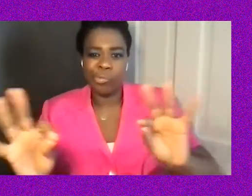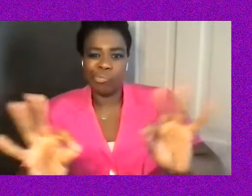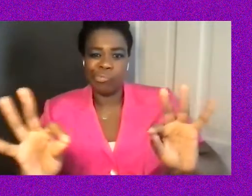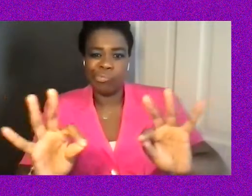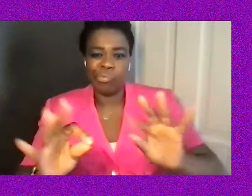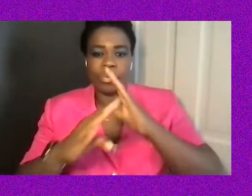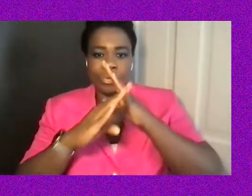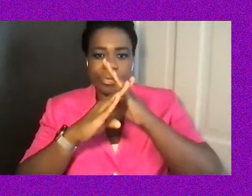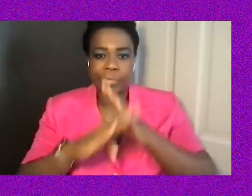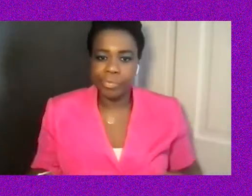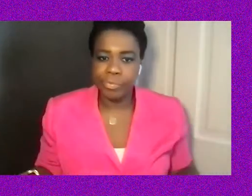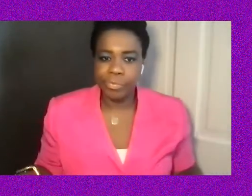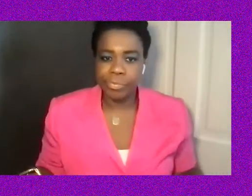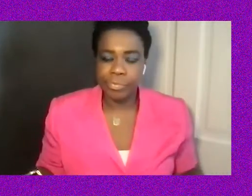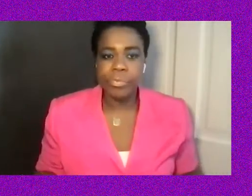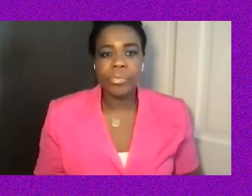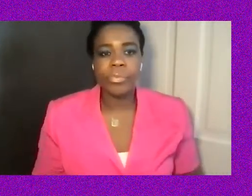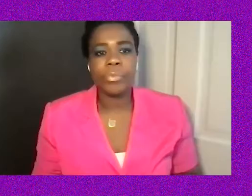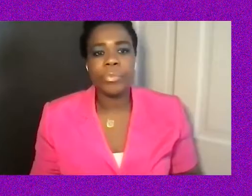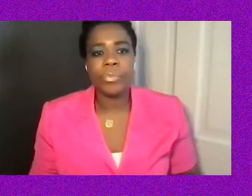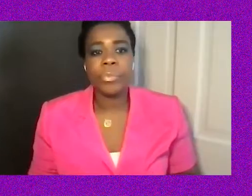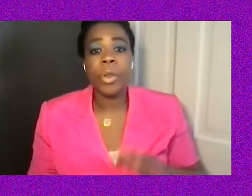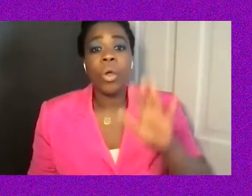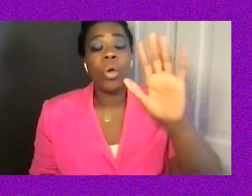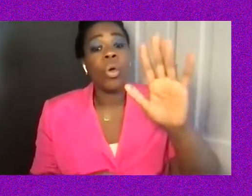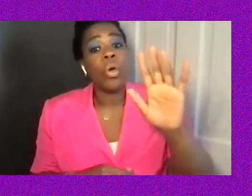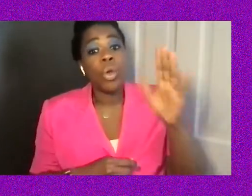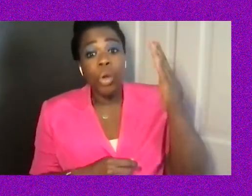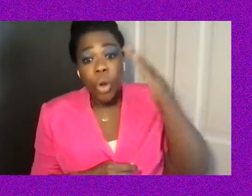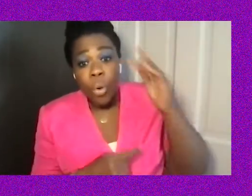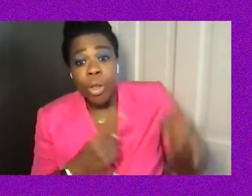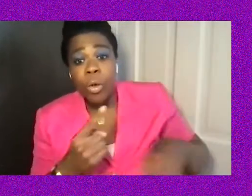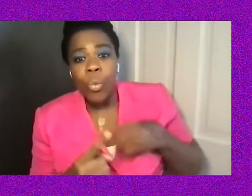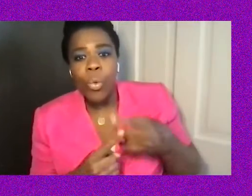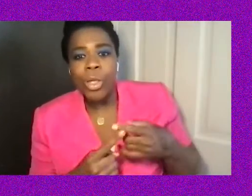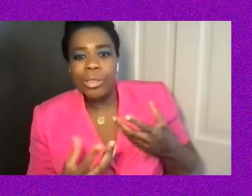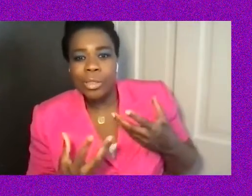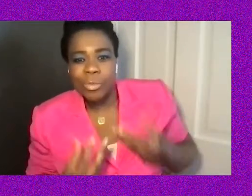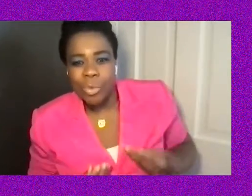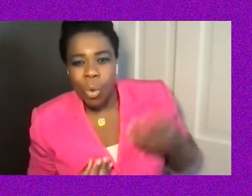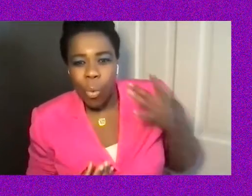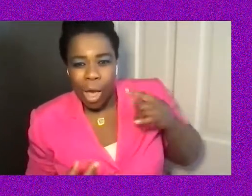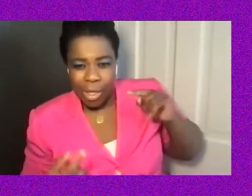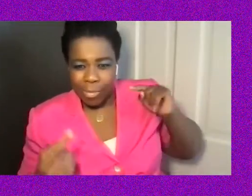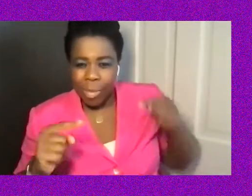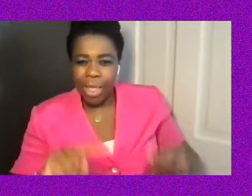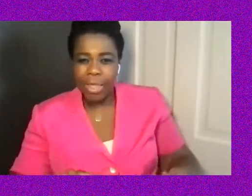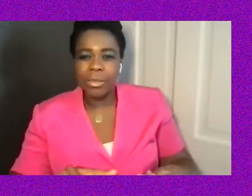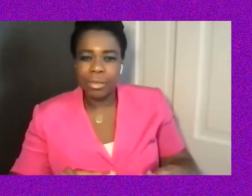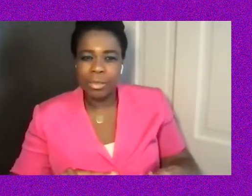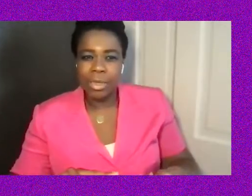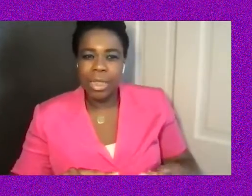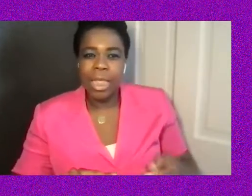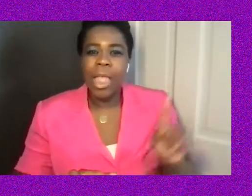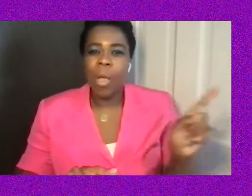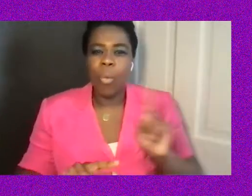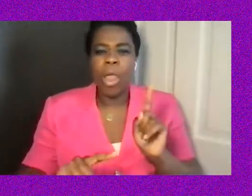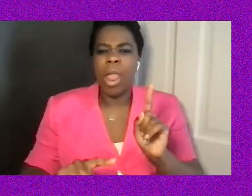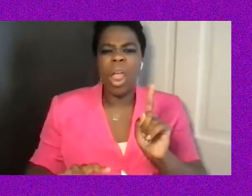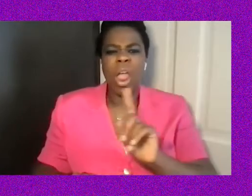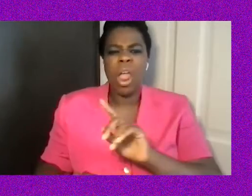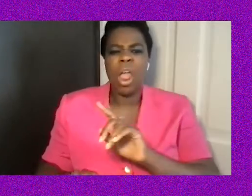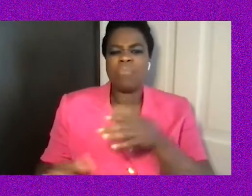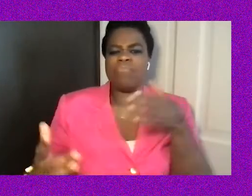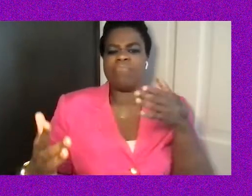silencioso cuando las palabras son fútiles, sabiendo cuándo ser suave porque hay dolor